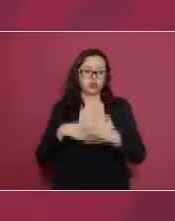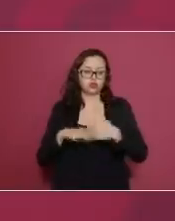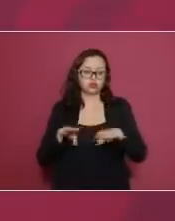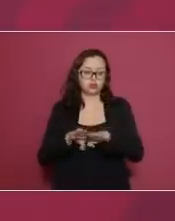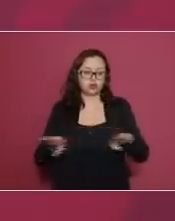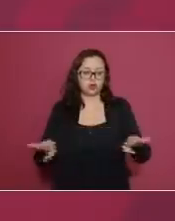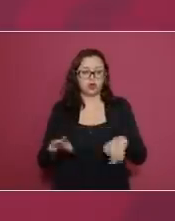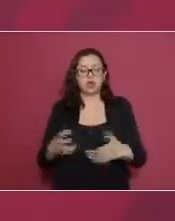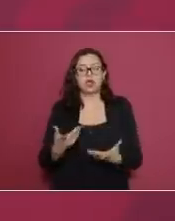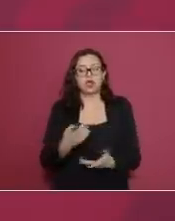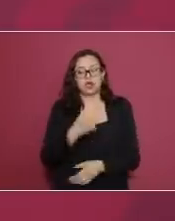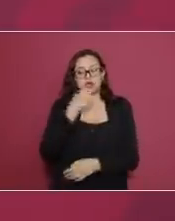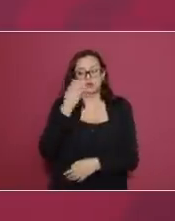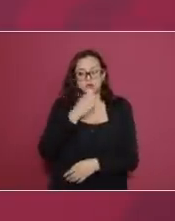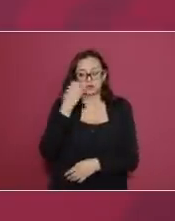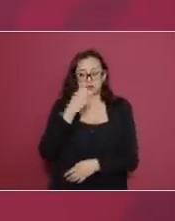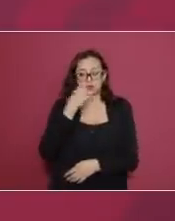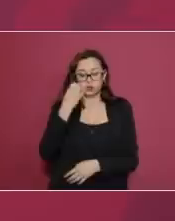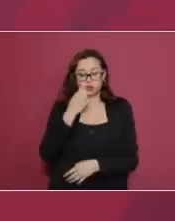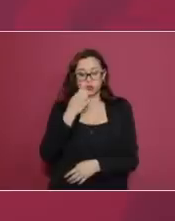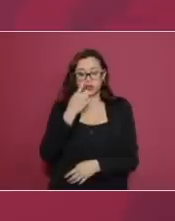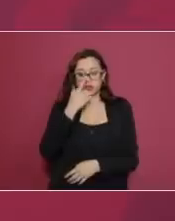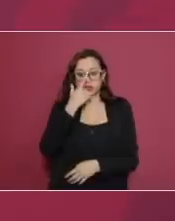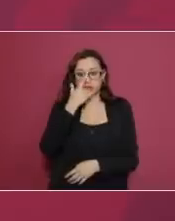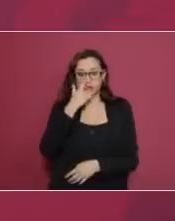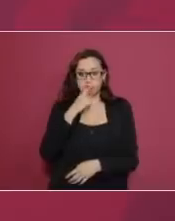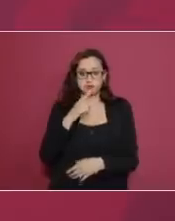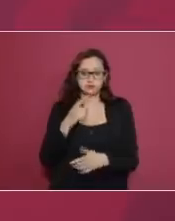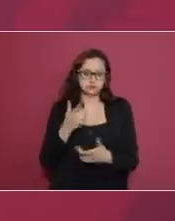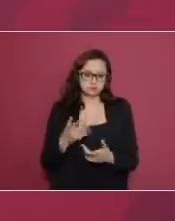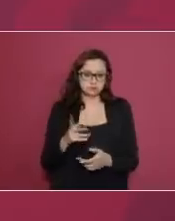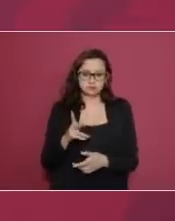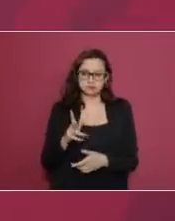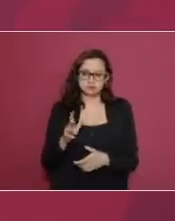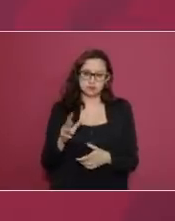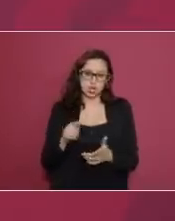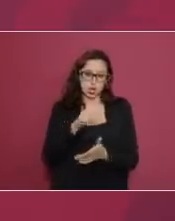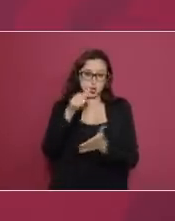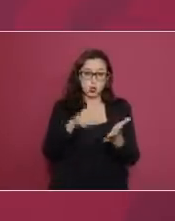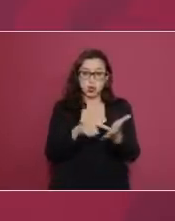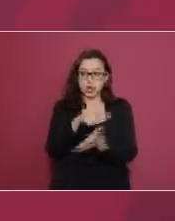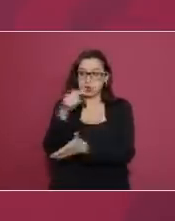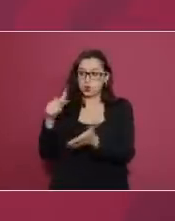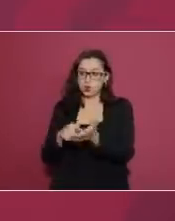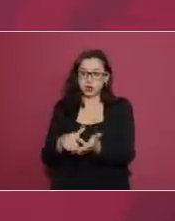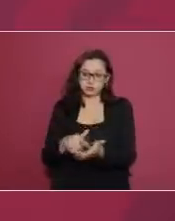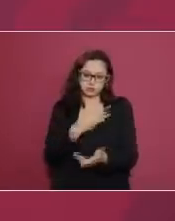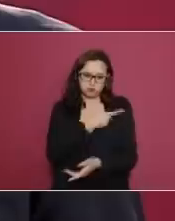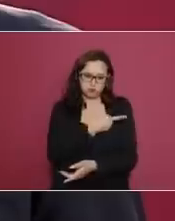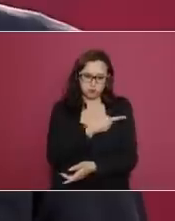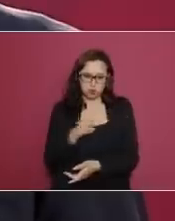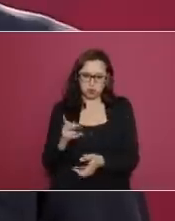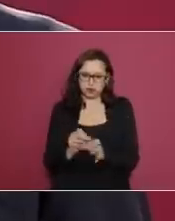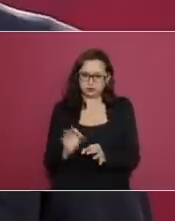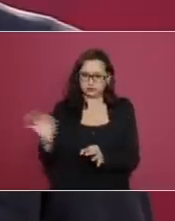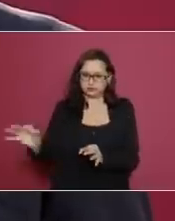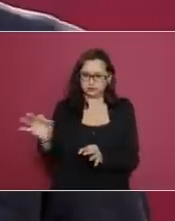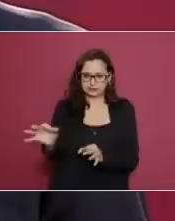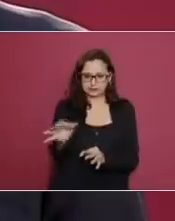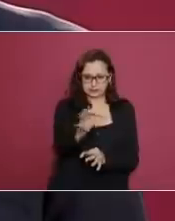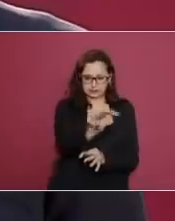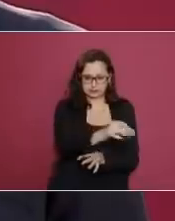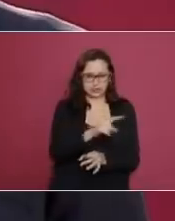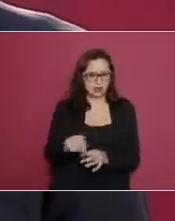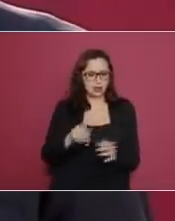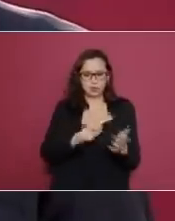para escuelas que están en zonas marginadas y para población marginada, va a haber